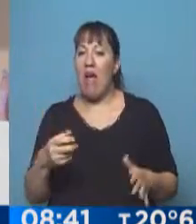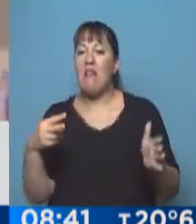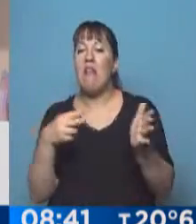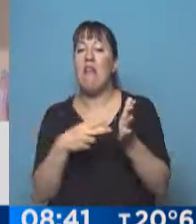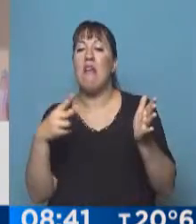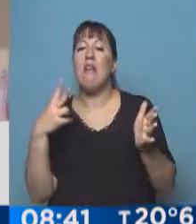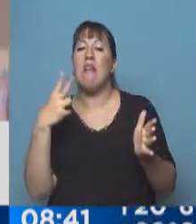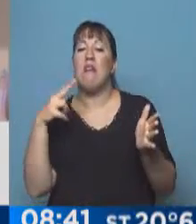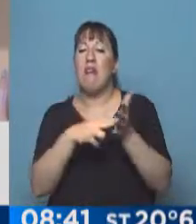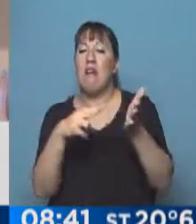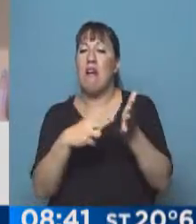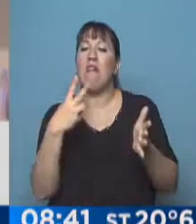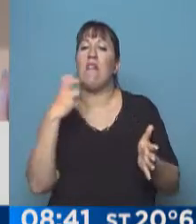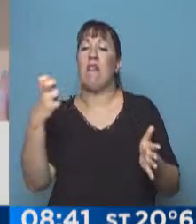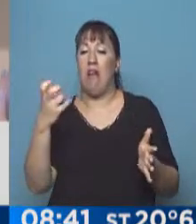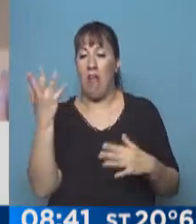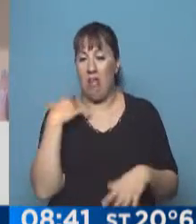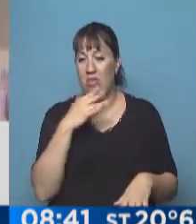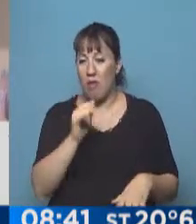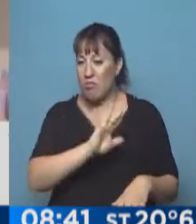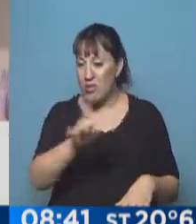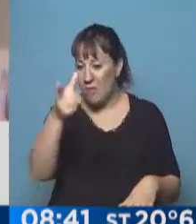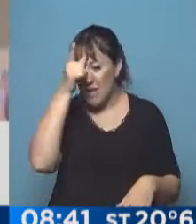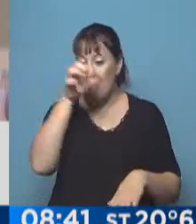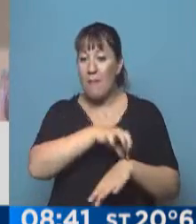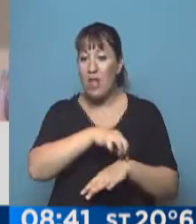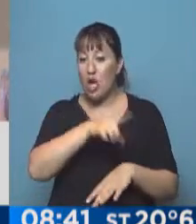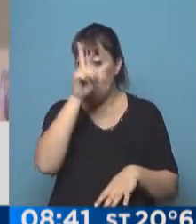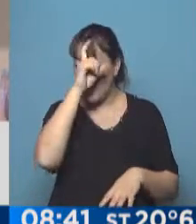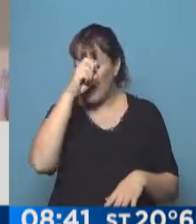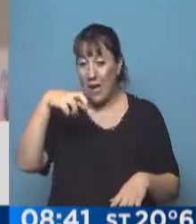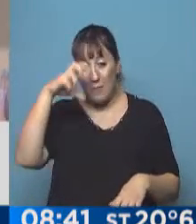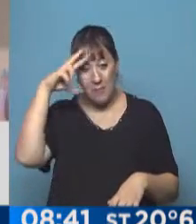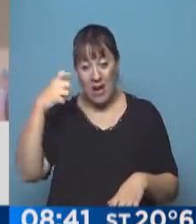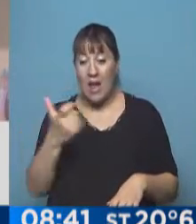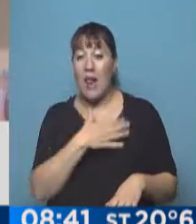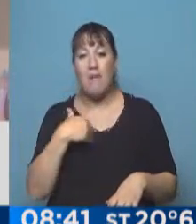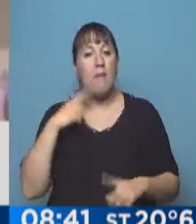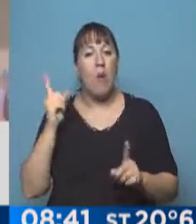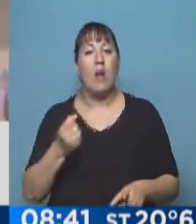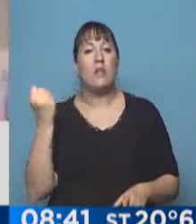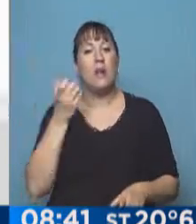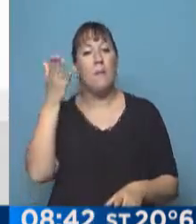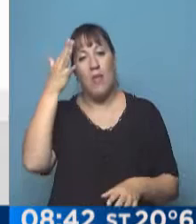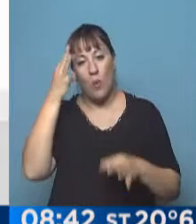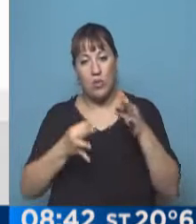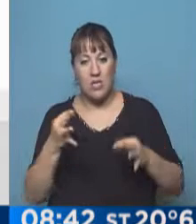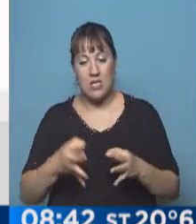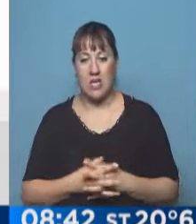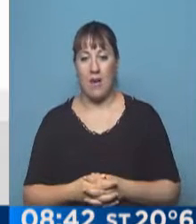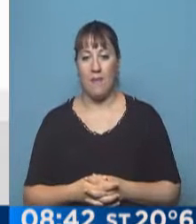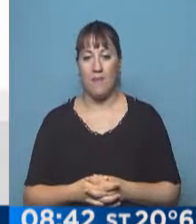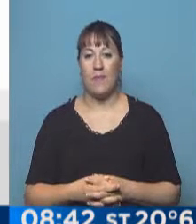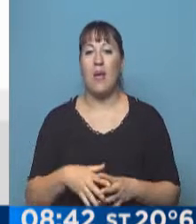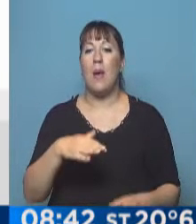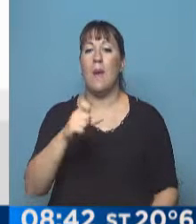electroshock. Esto fue denunciado en sede policial por los médicos del Hospital Pena y su mamá sigue pidiendo justicia.